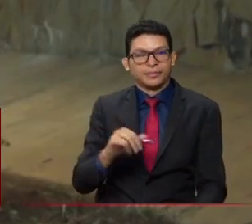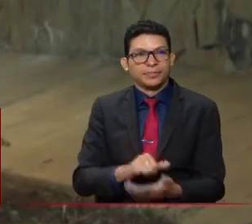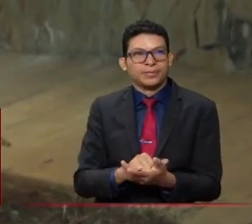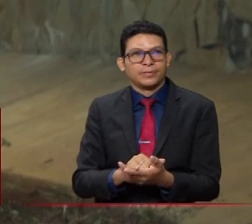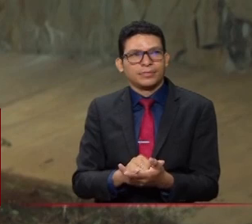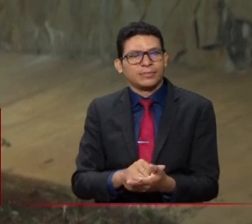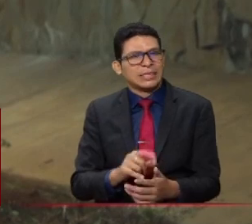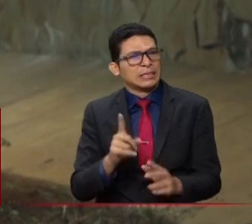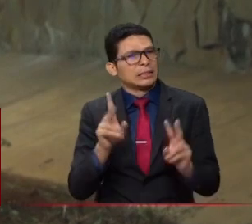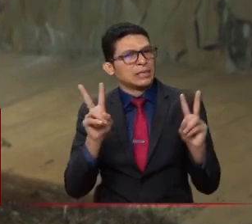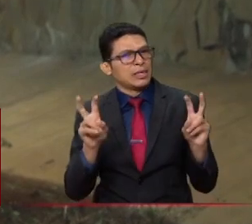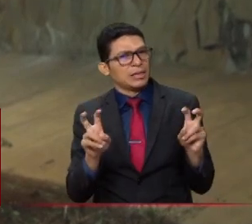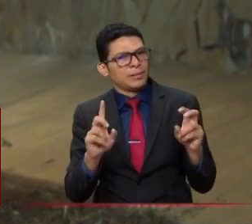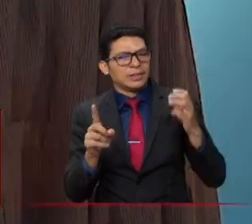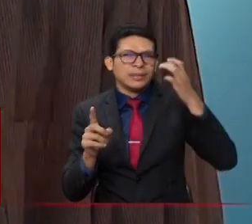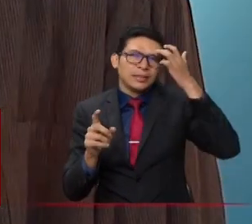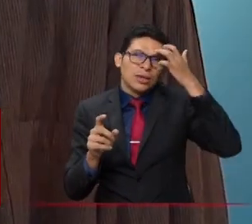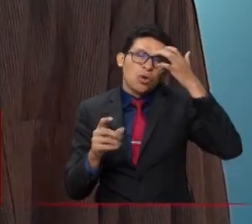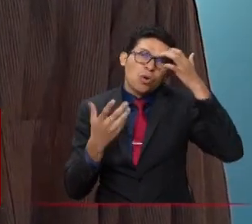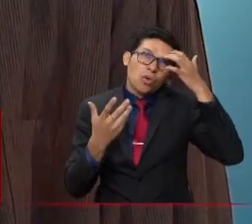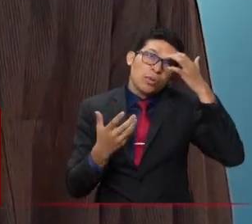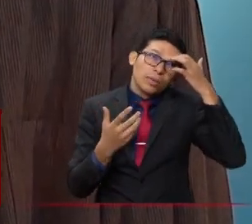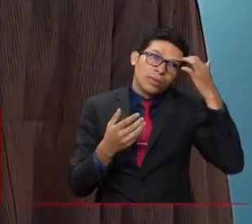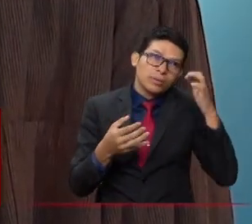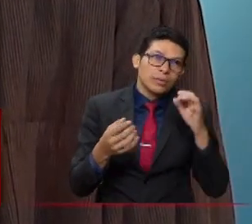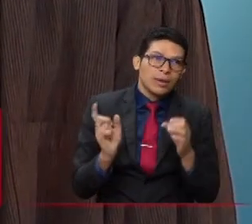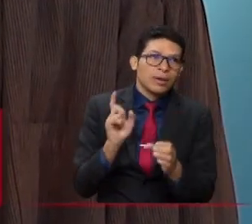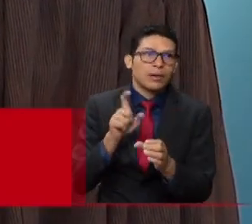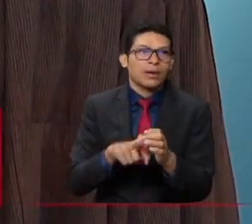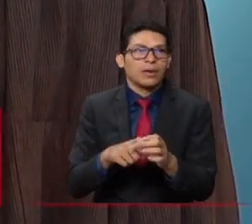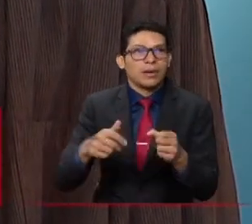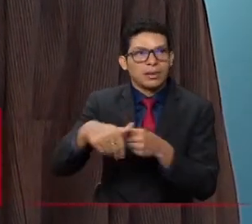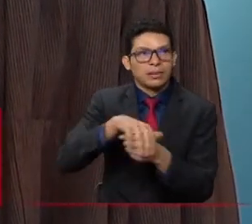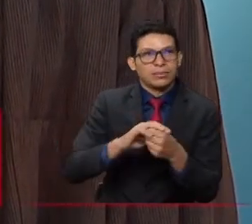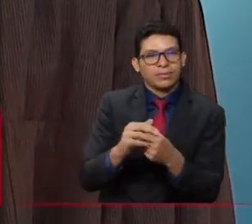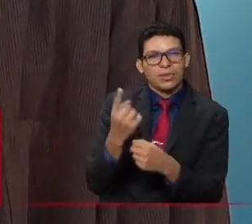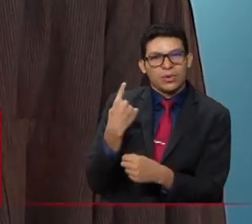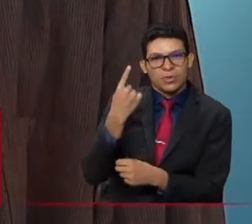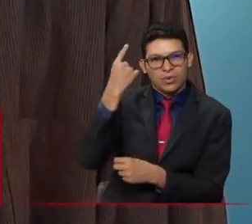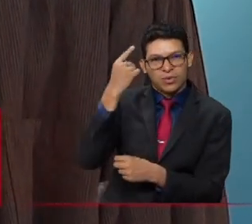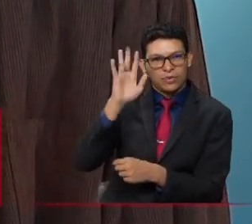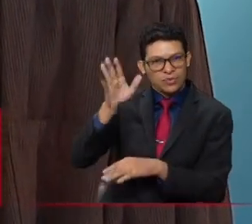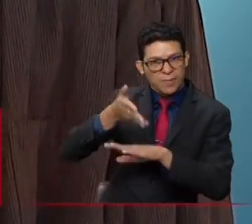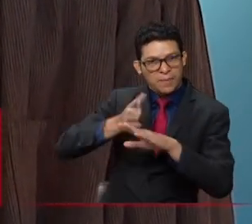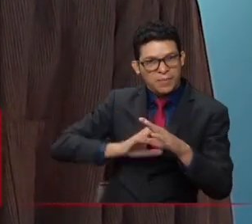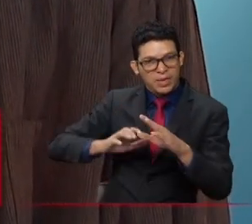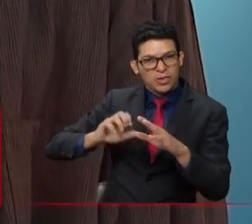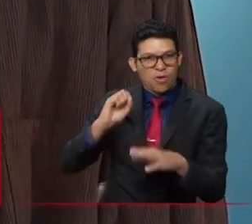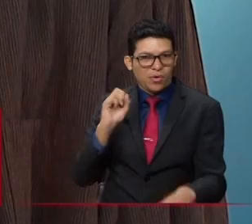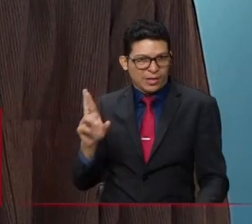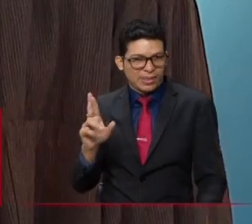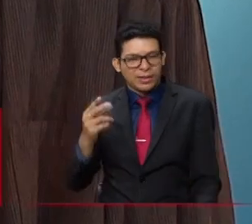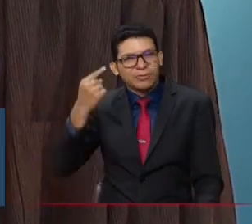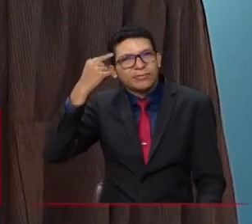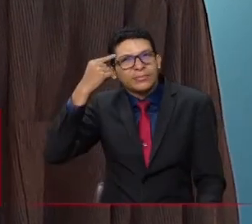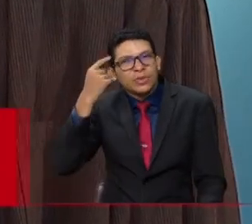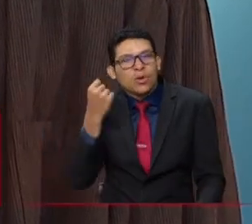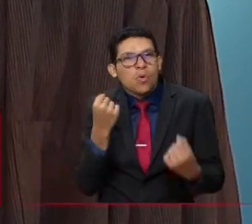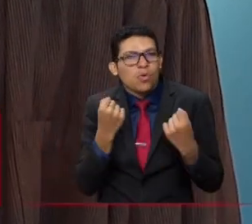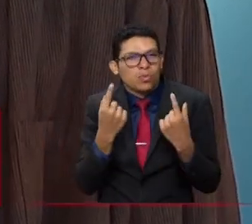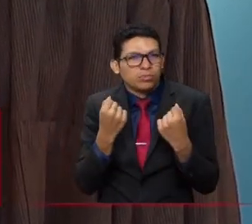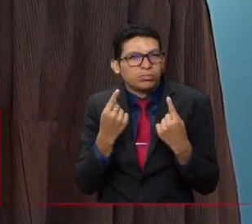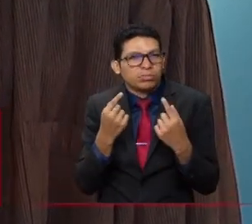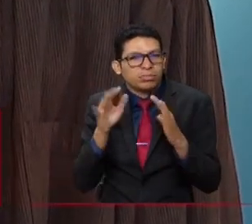nos parecía que era una forma de acercarse a situaciones geopolíticas de Medio Oriente y entrar a entender